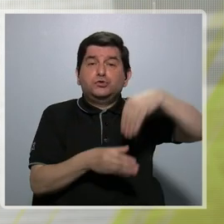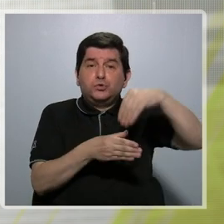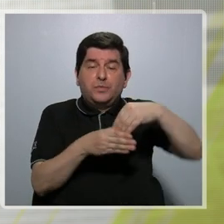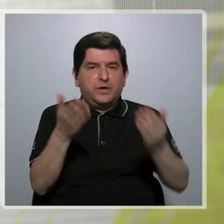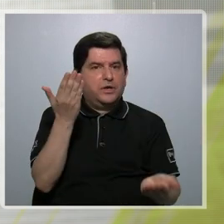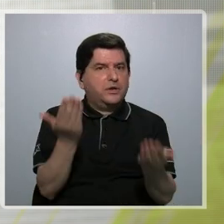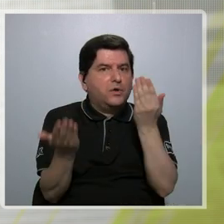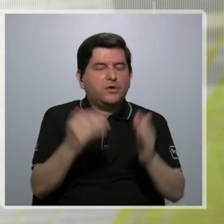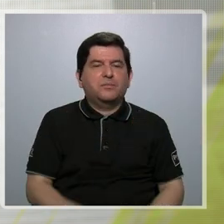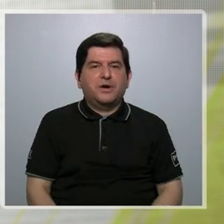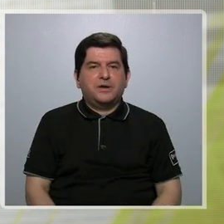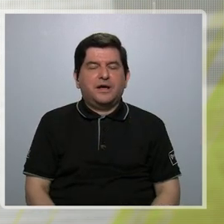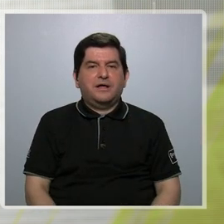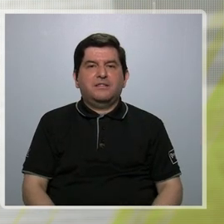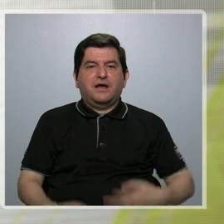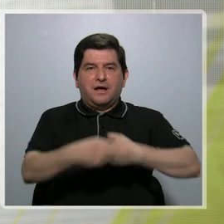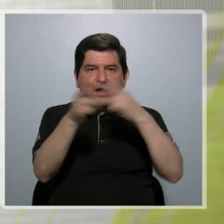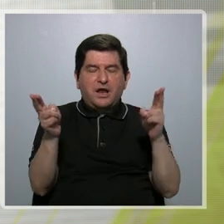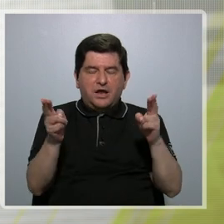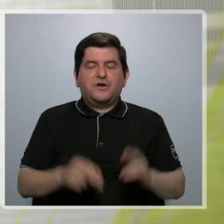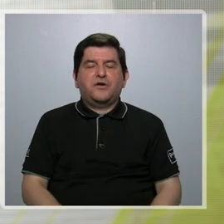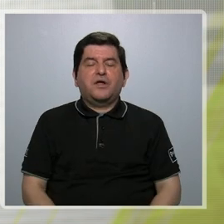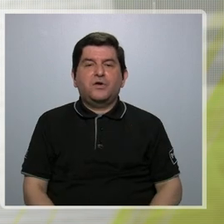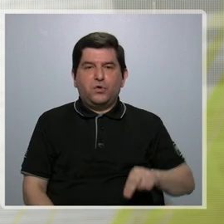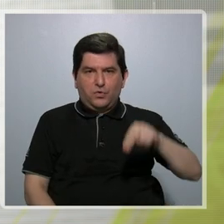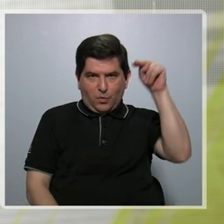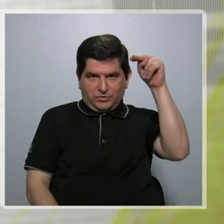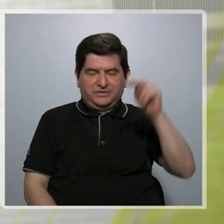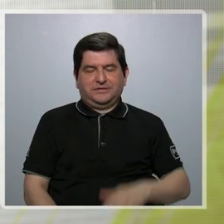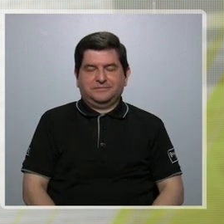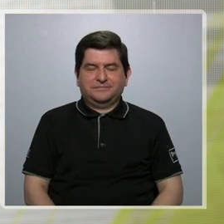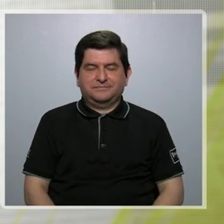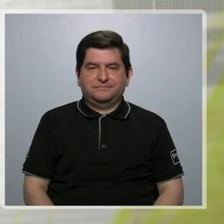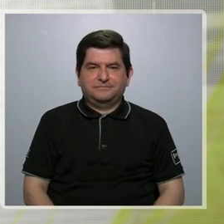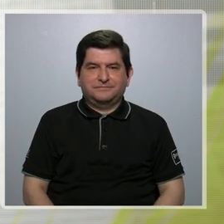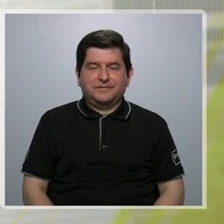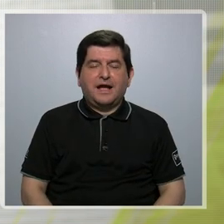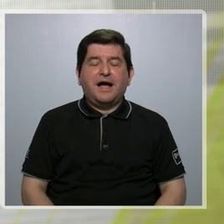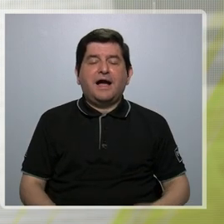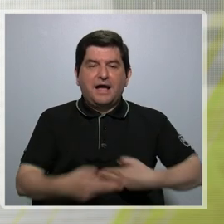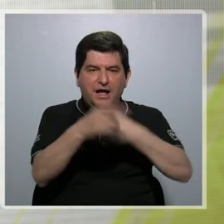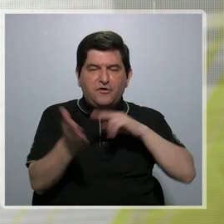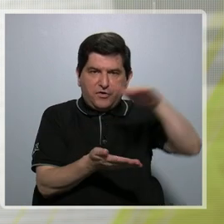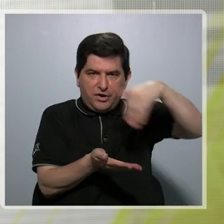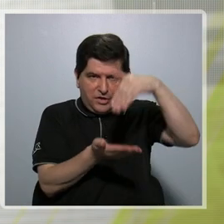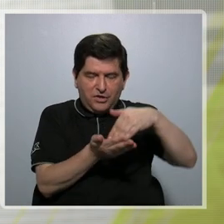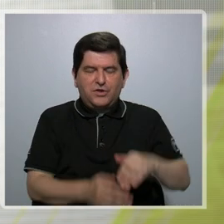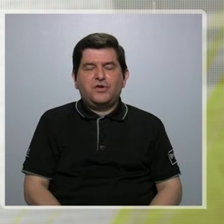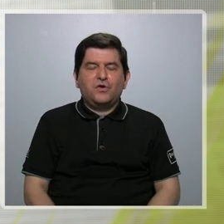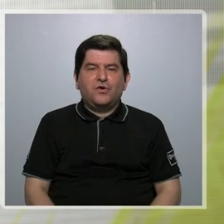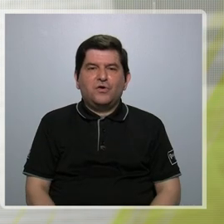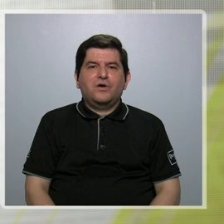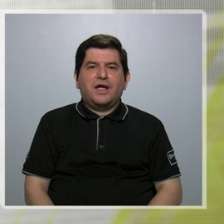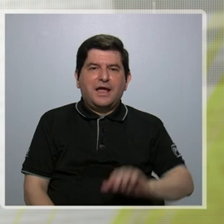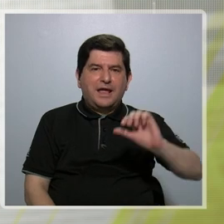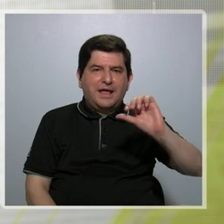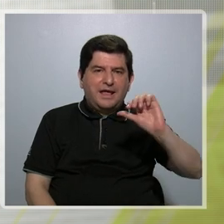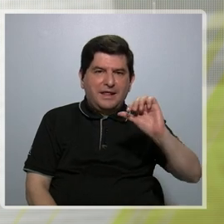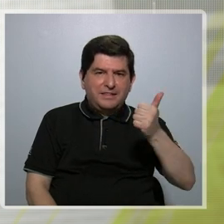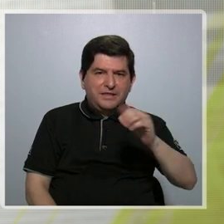la que viven en la región Brunca, en promedio. Entonces, para la región central es a partir del decil 6 en adelante, o